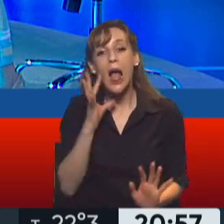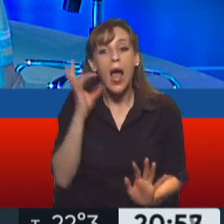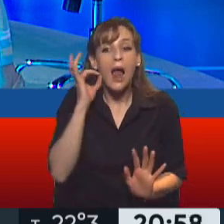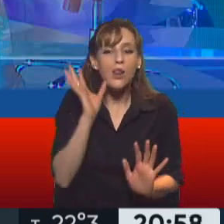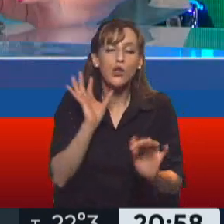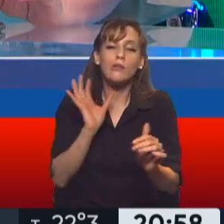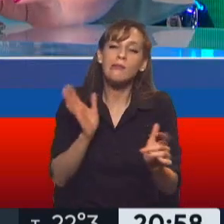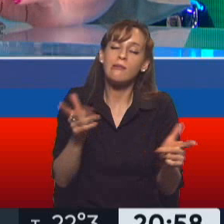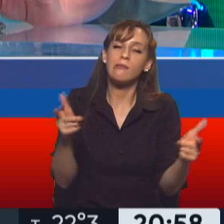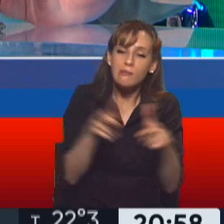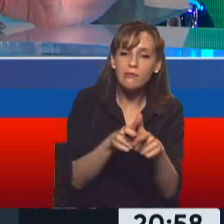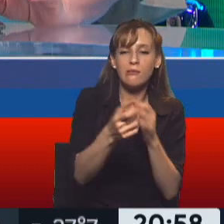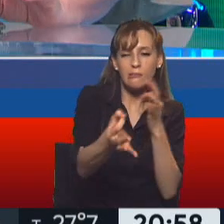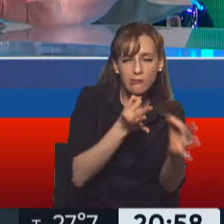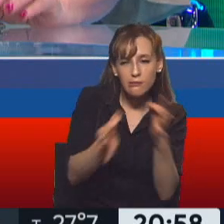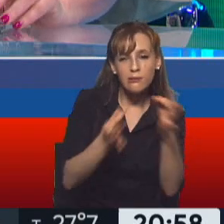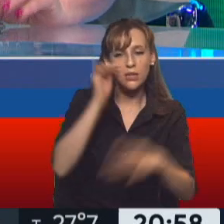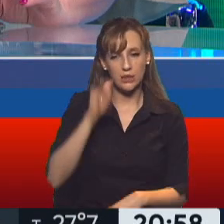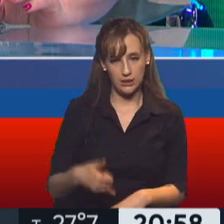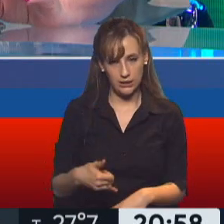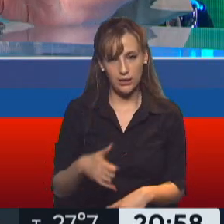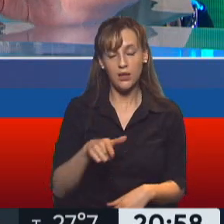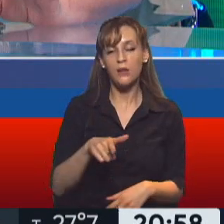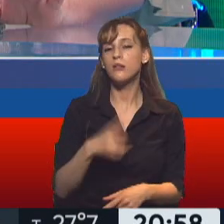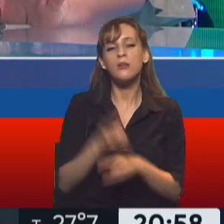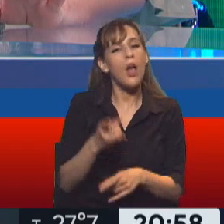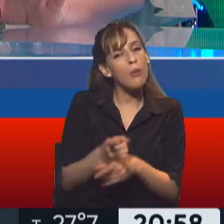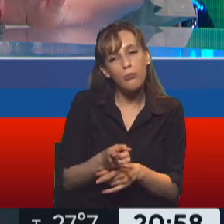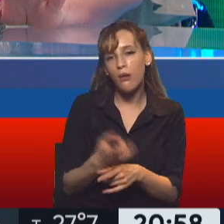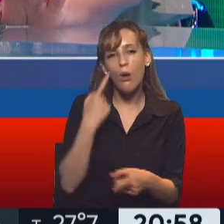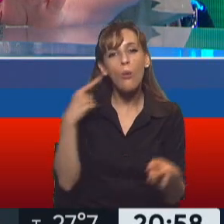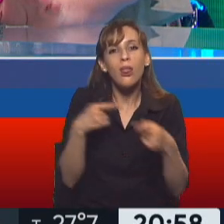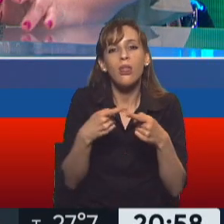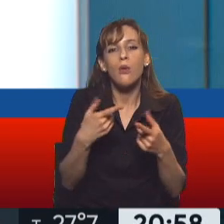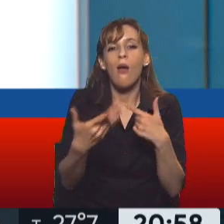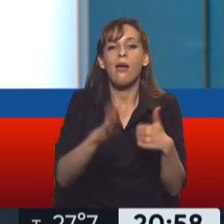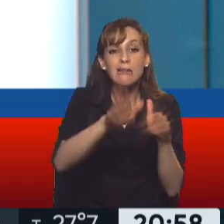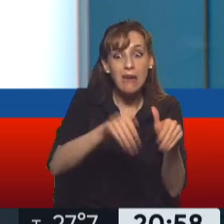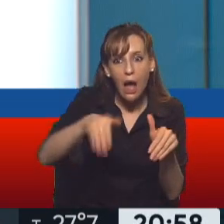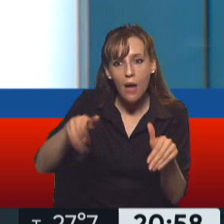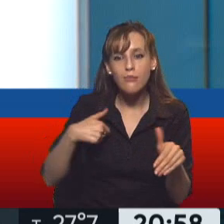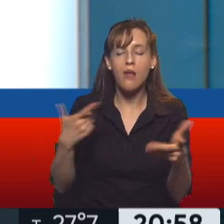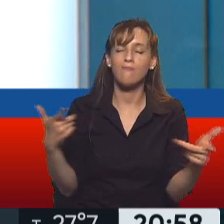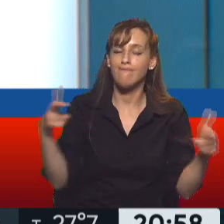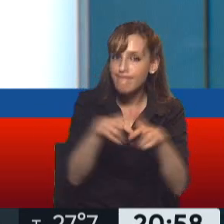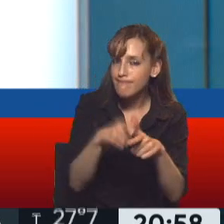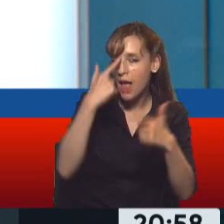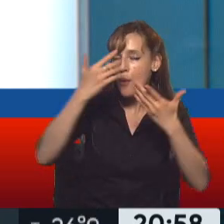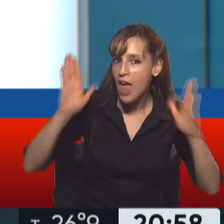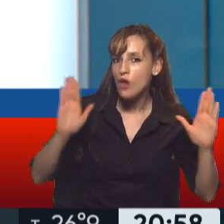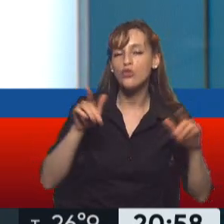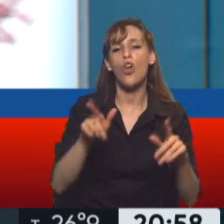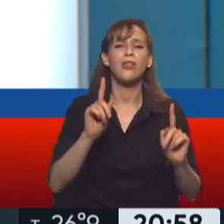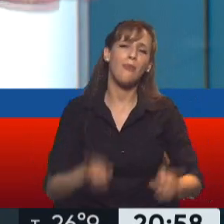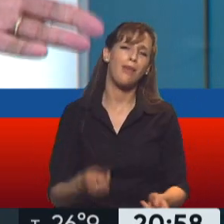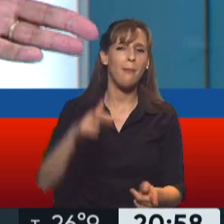un acercamiento, yo creo que vale la pena siempre intentar un acercamiento. Y le podemos mandar saludos a Pepín en Uruguay, qué tal, cómo la estás pasando,